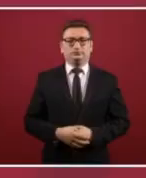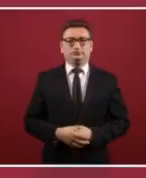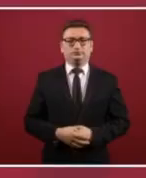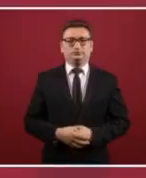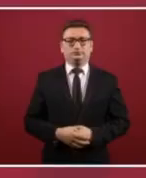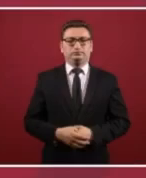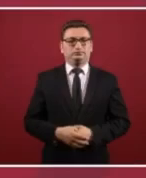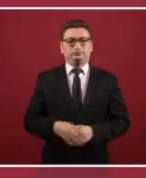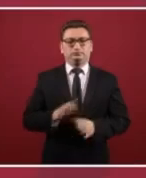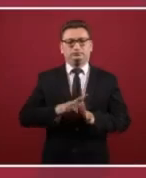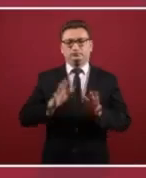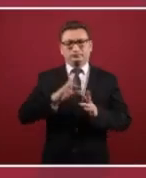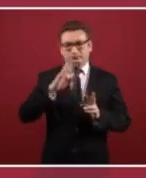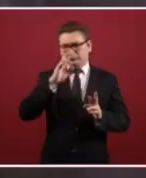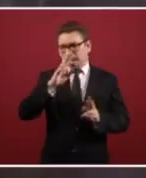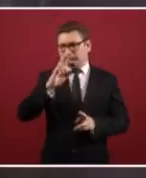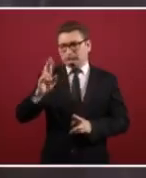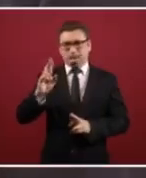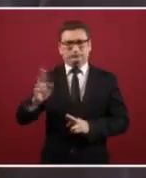respetar